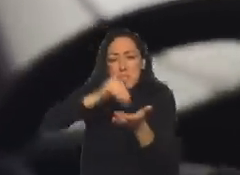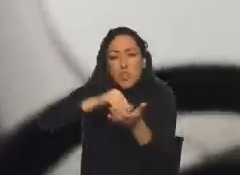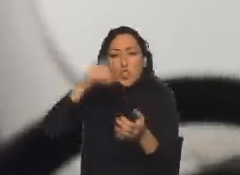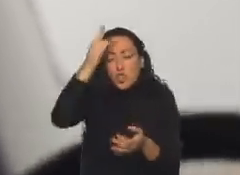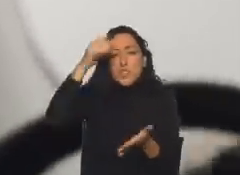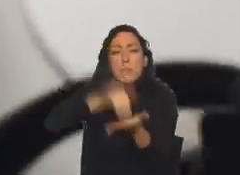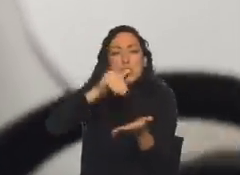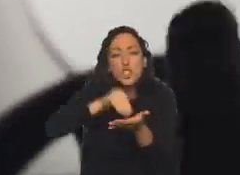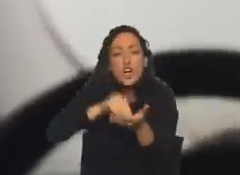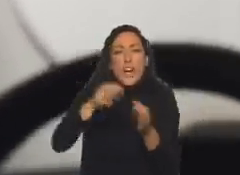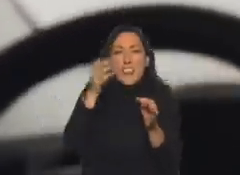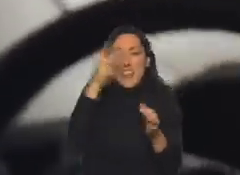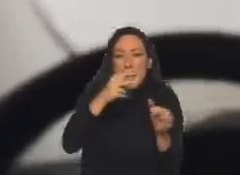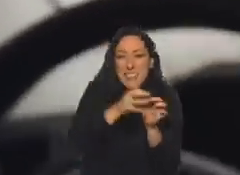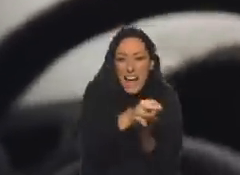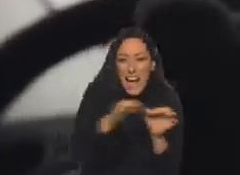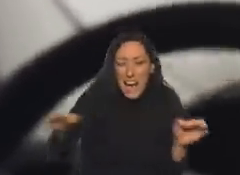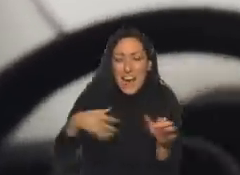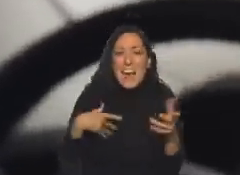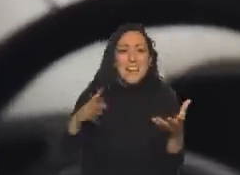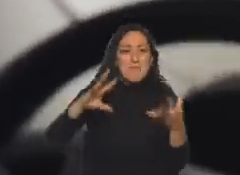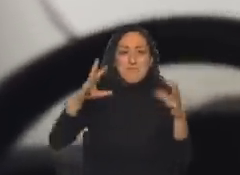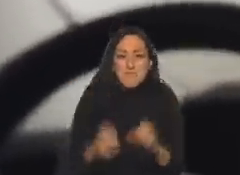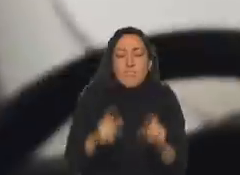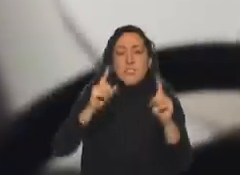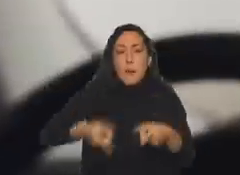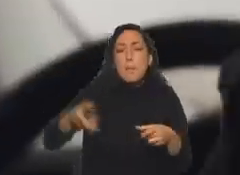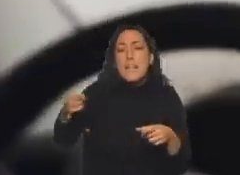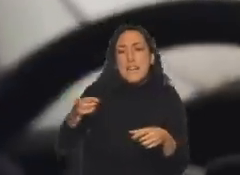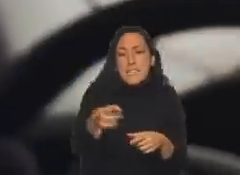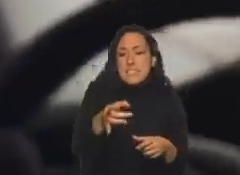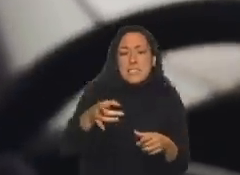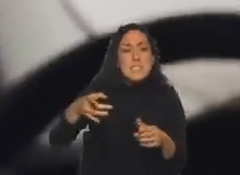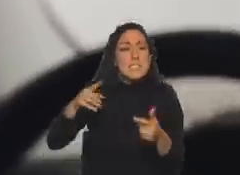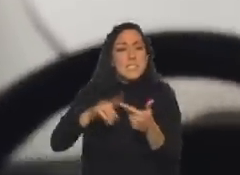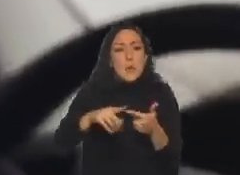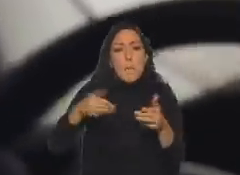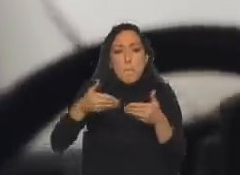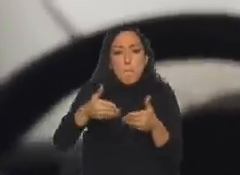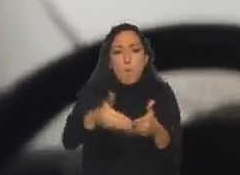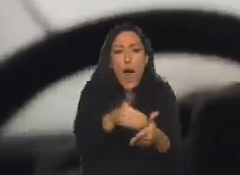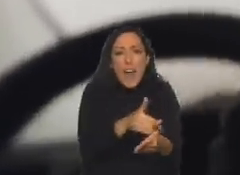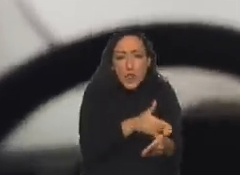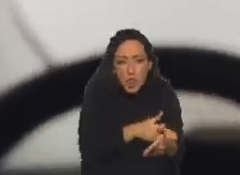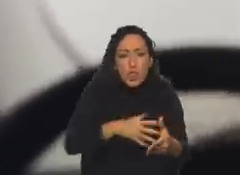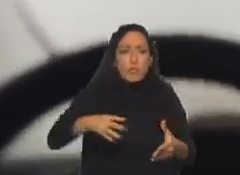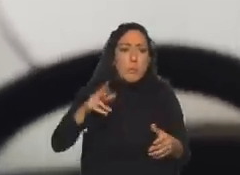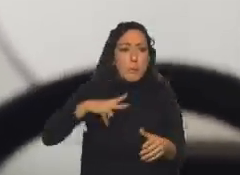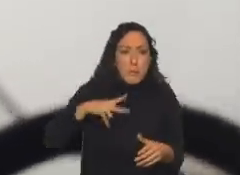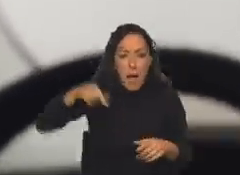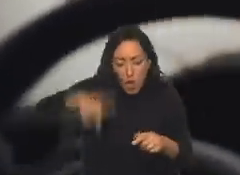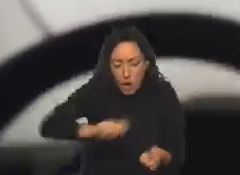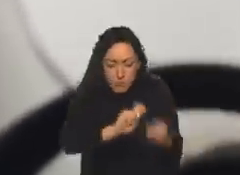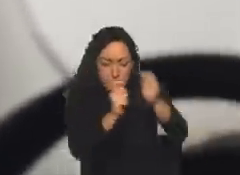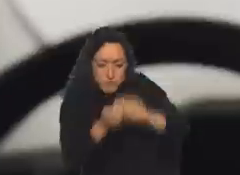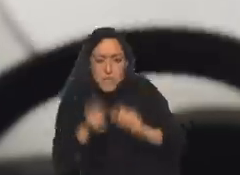Nación, destruimos los ferrocarriles, privatizamos los puertos y privatizamos el Paraná. Un verdadero desastre.